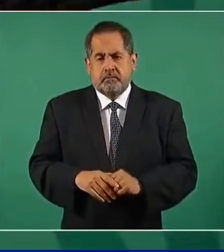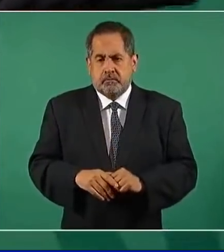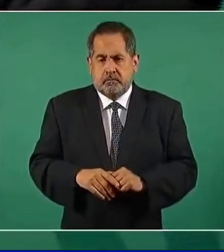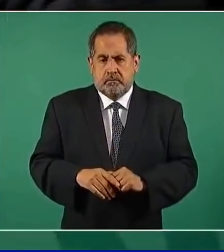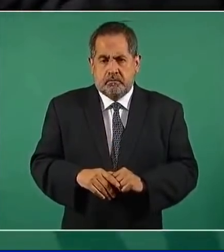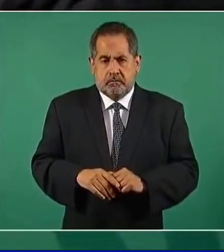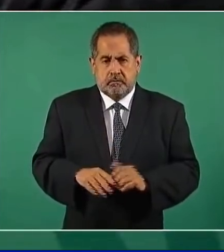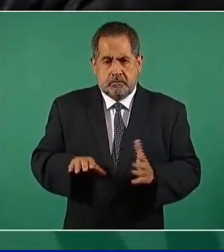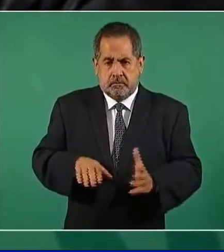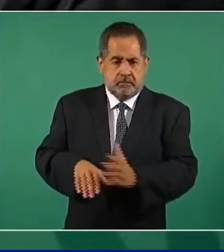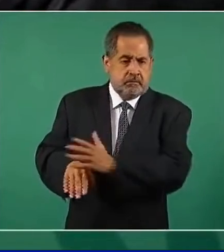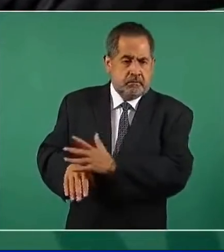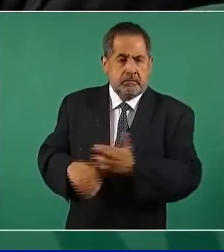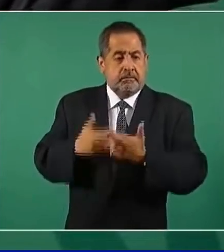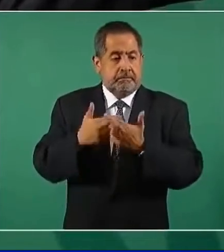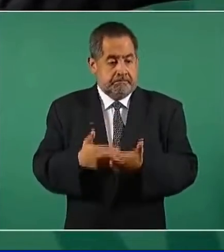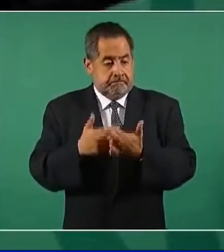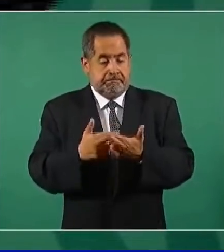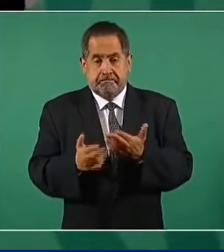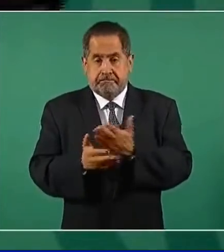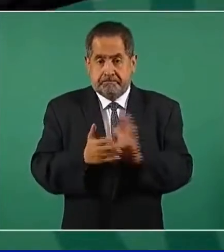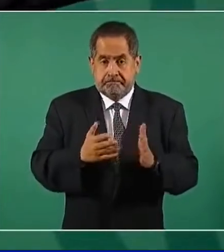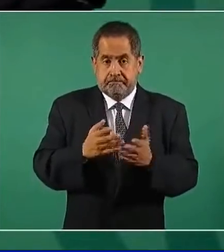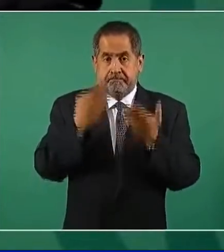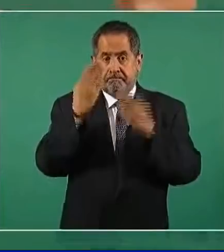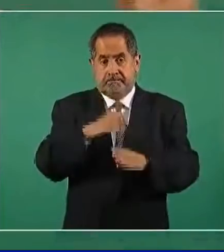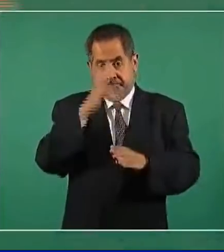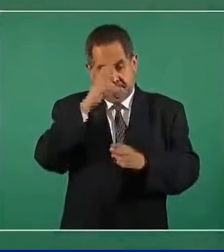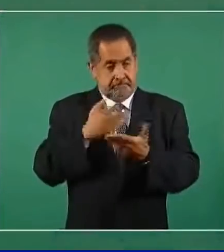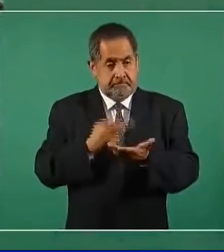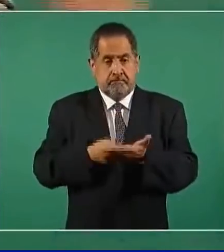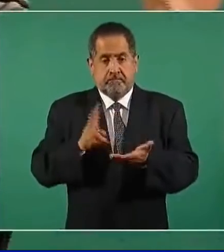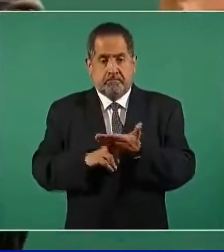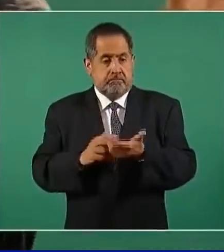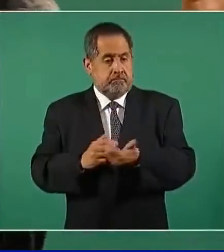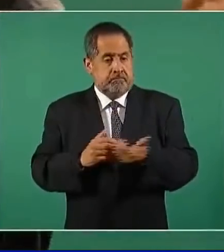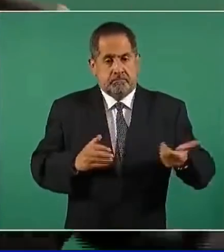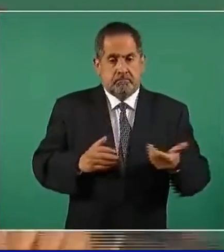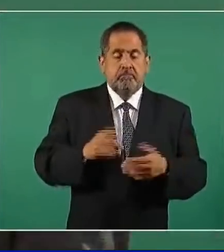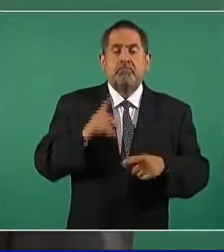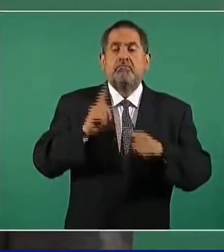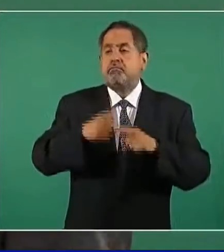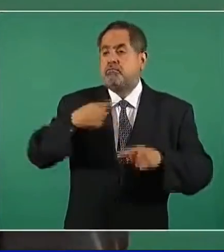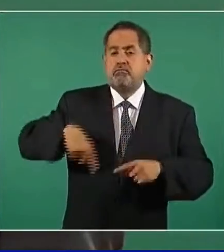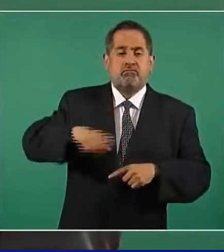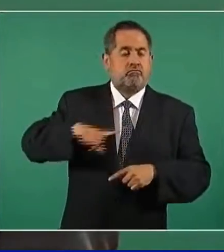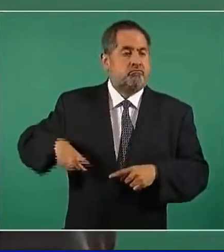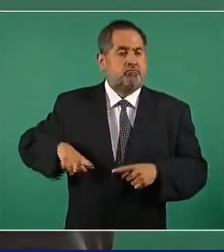Esto, aparte de las reservas del Banco de México, que desde que estamos en el gobierno